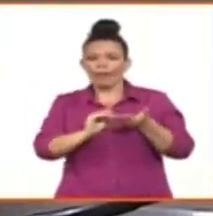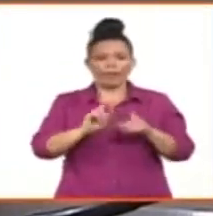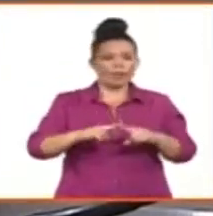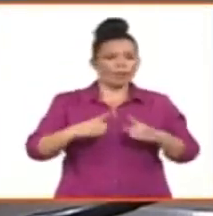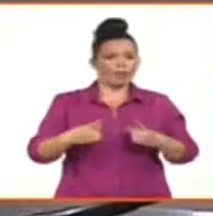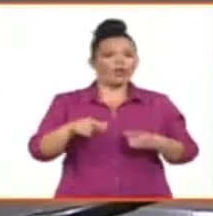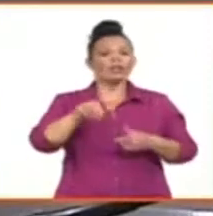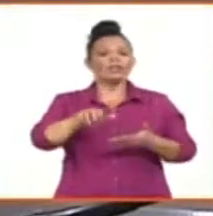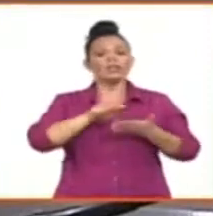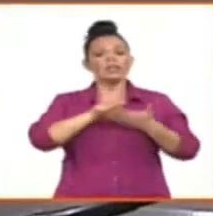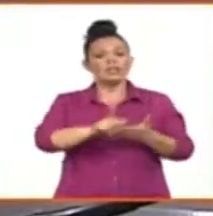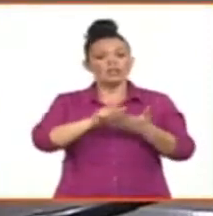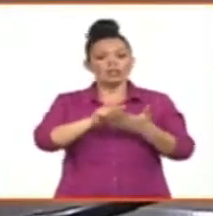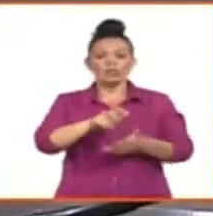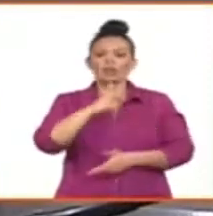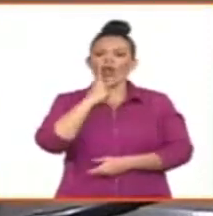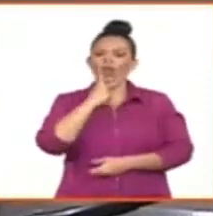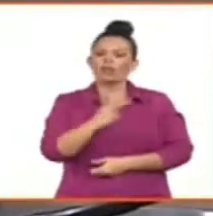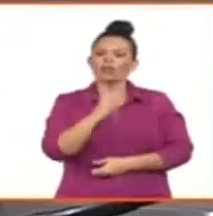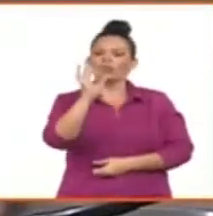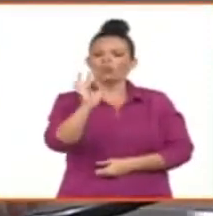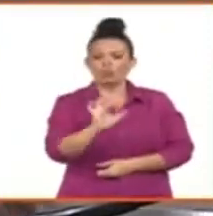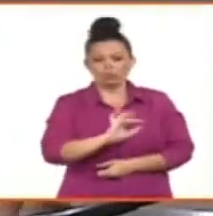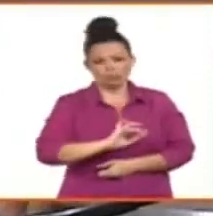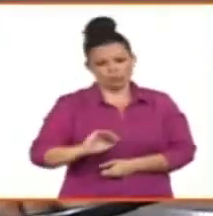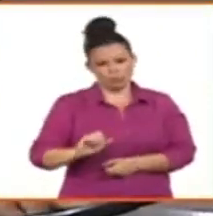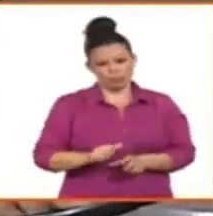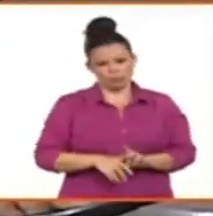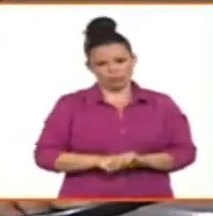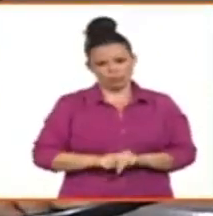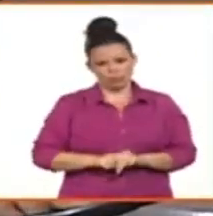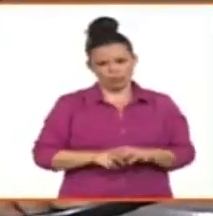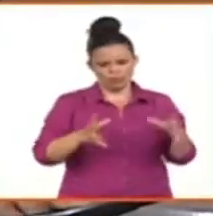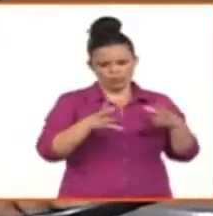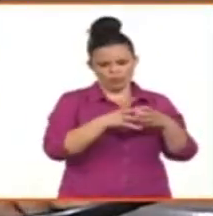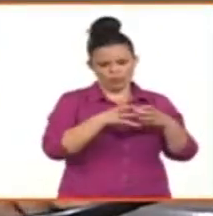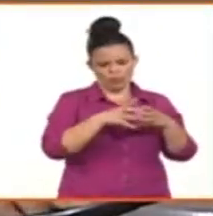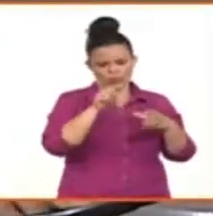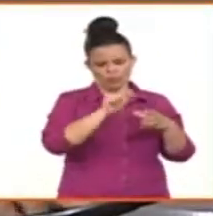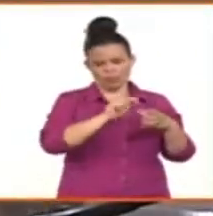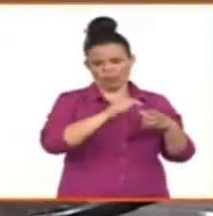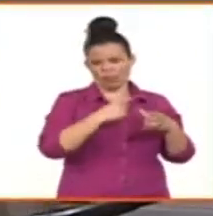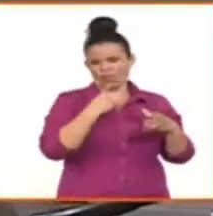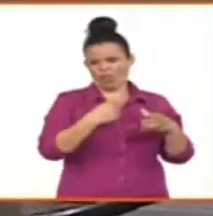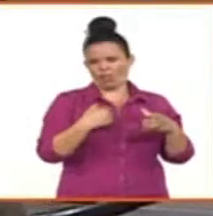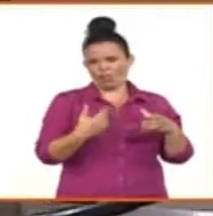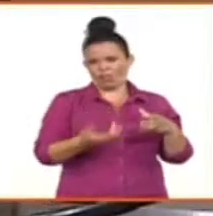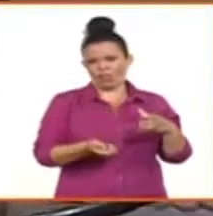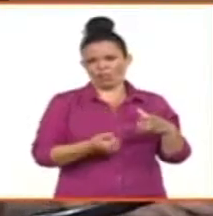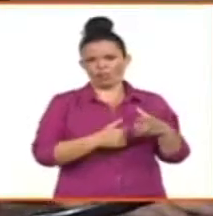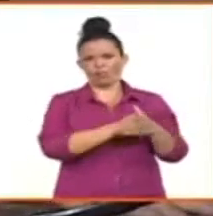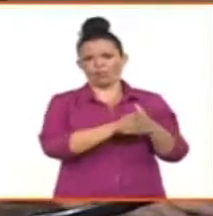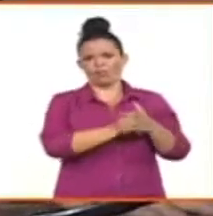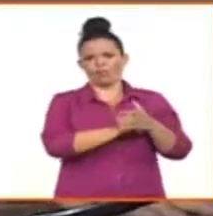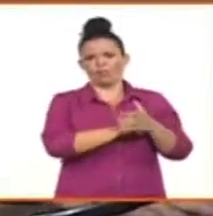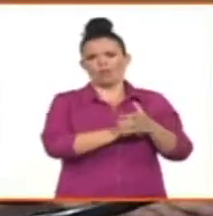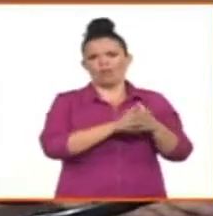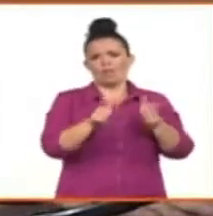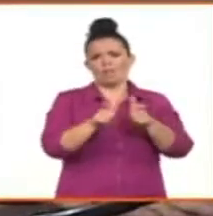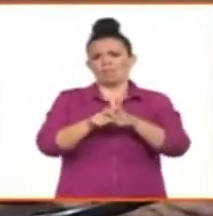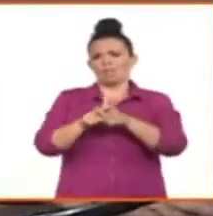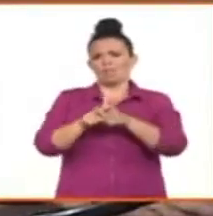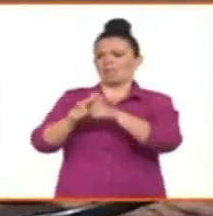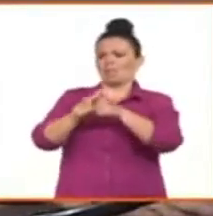ha tenido esa característica. Hay quienes, por un lado, dicen que la población está envejeciendo y